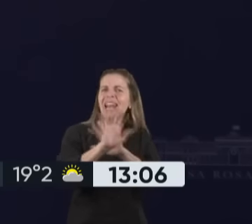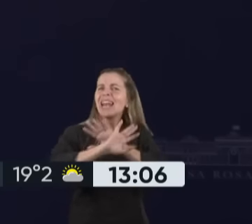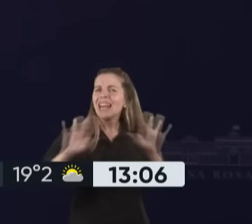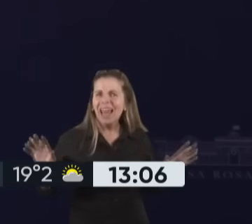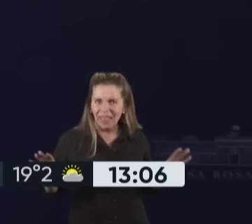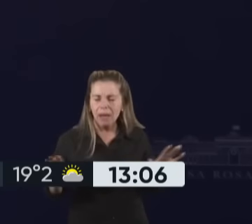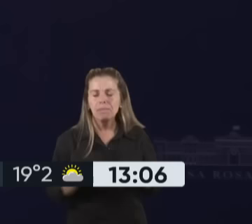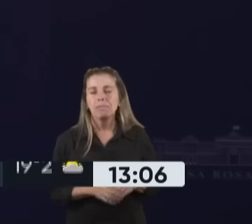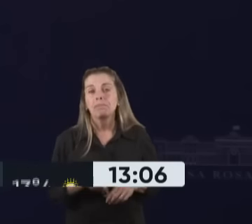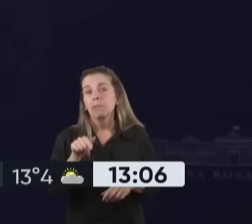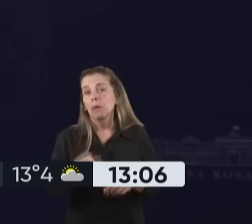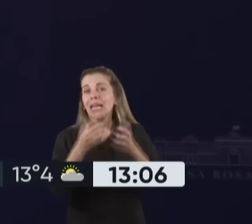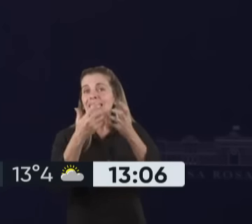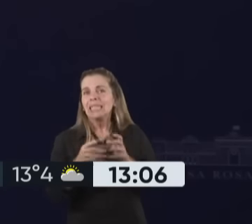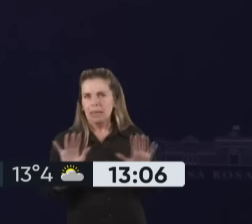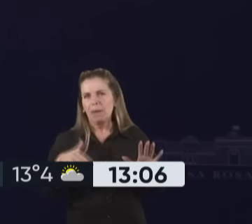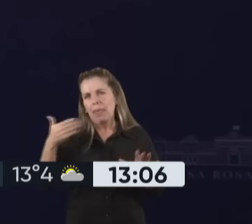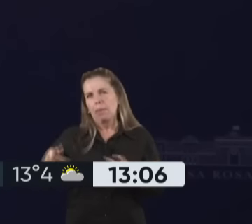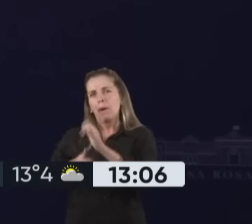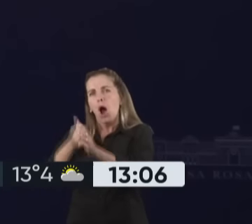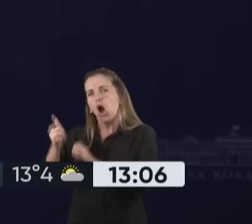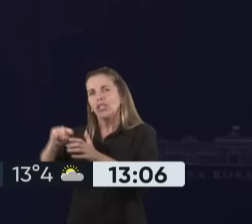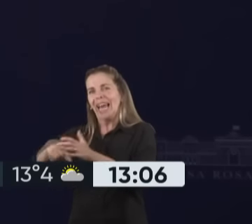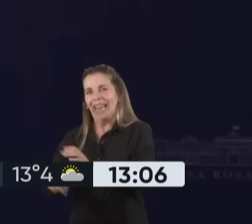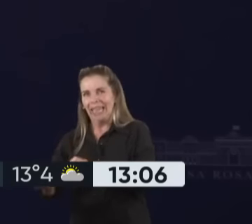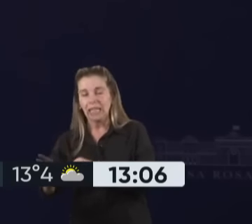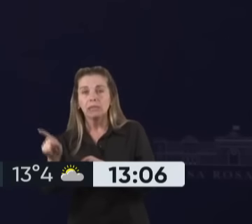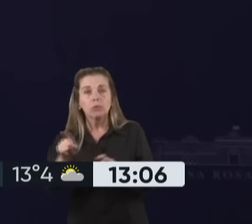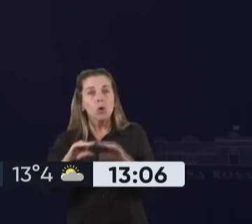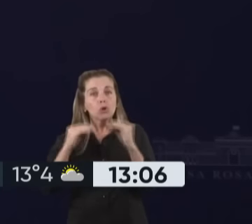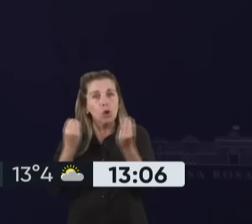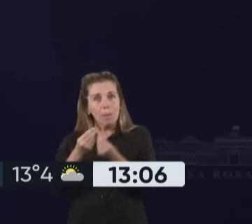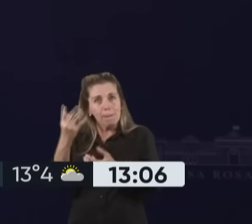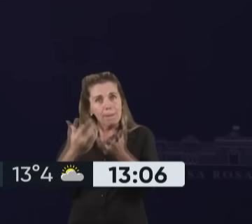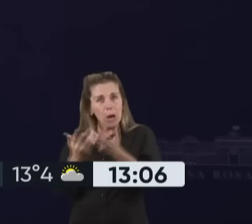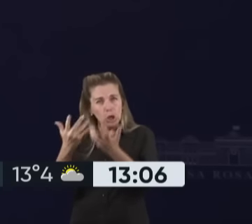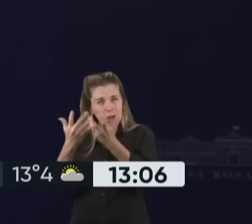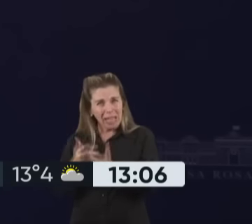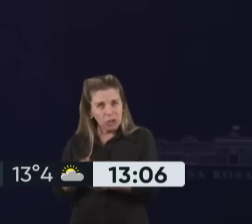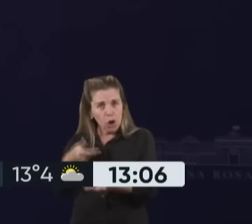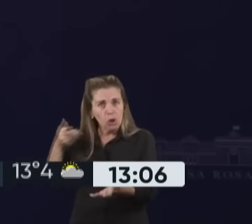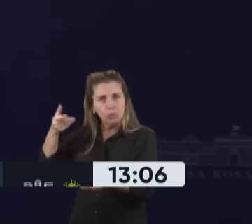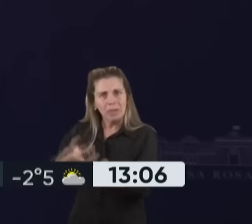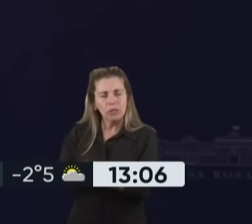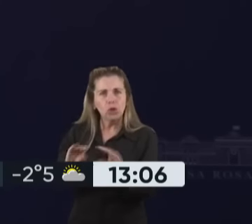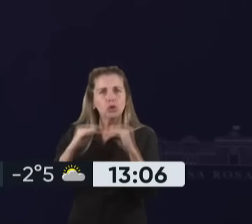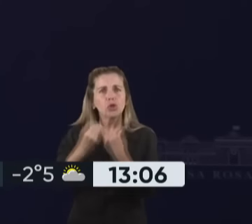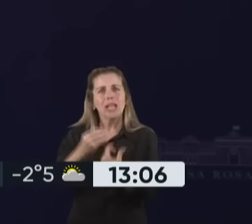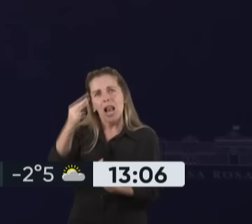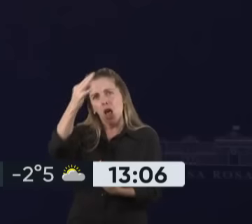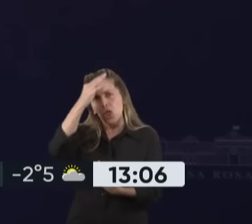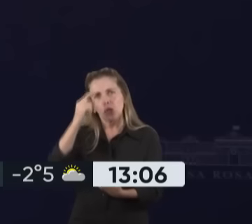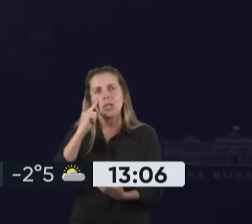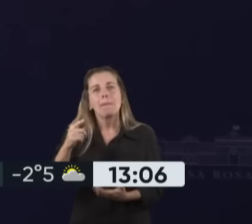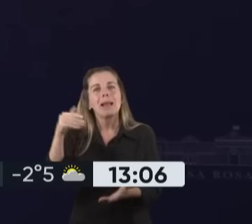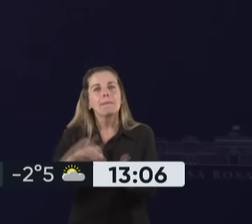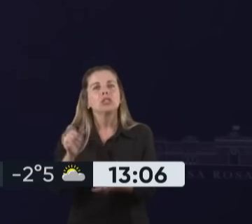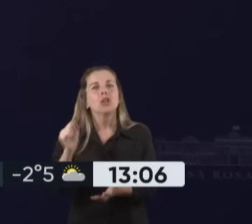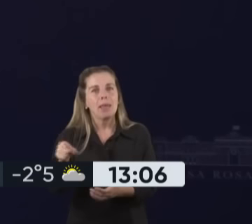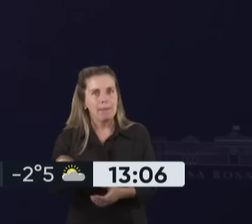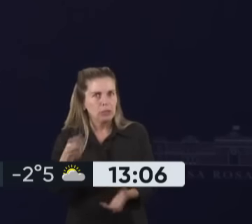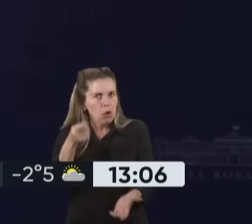ahora se van a dar detalles adicionales, la inversión total del proyecto es de 12.000 millones de pesos y se financia con el